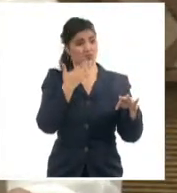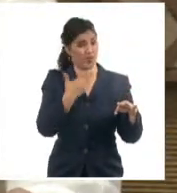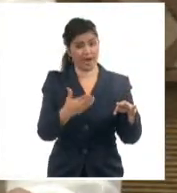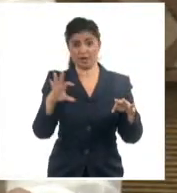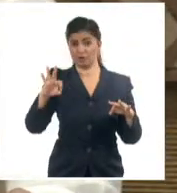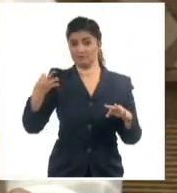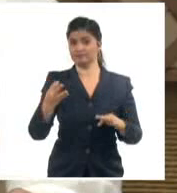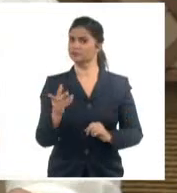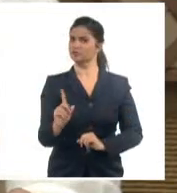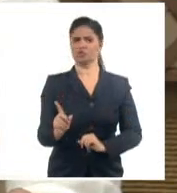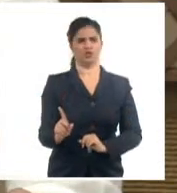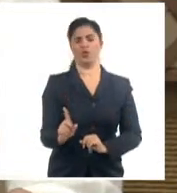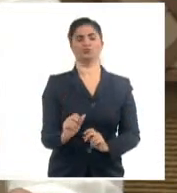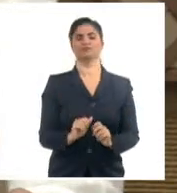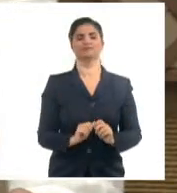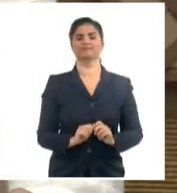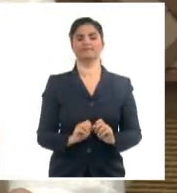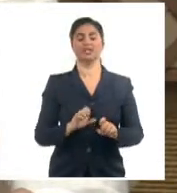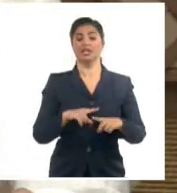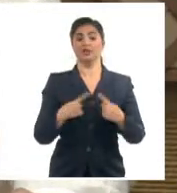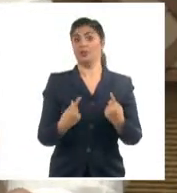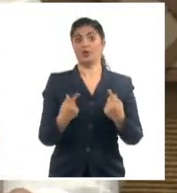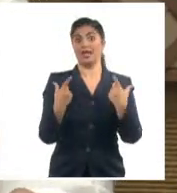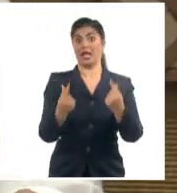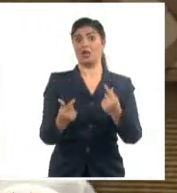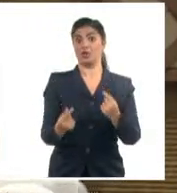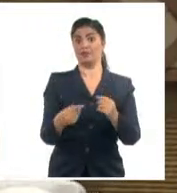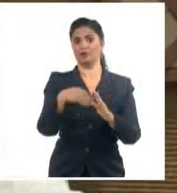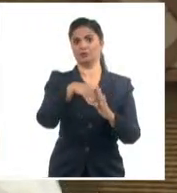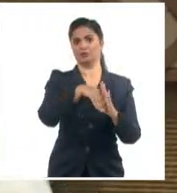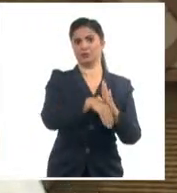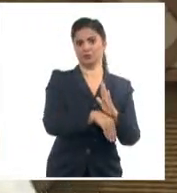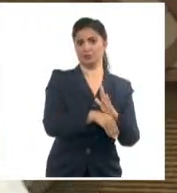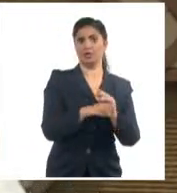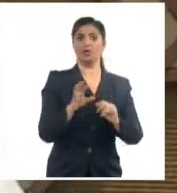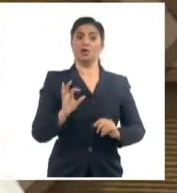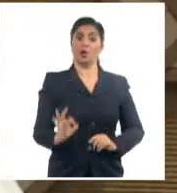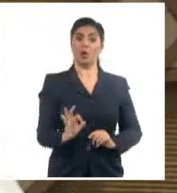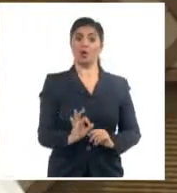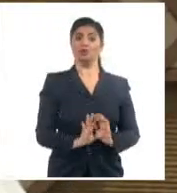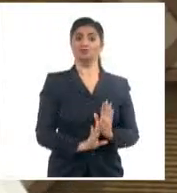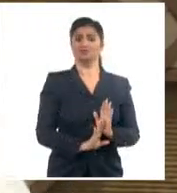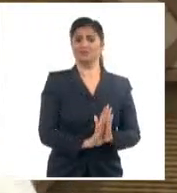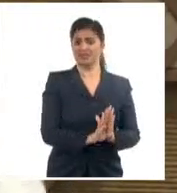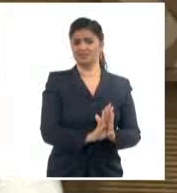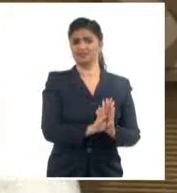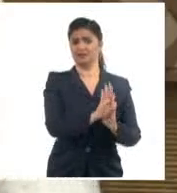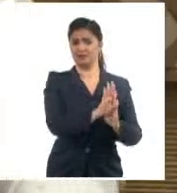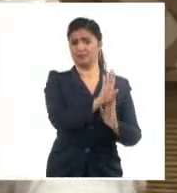porque bajo las condiciones actuales de la economía pudiéramos lograr un crecimiento paulatino,